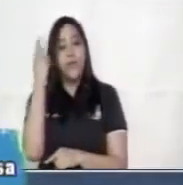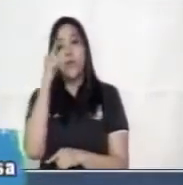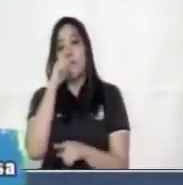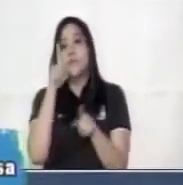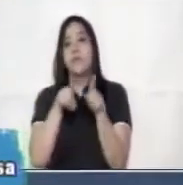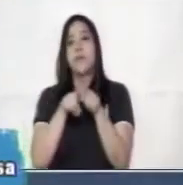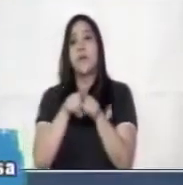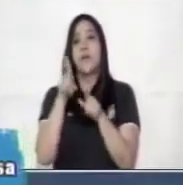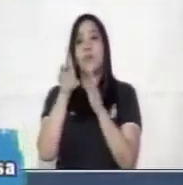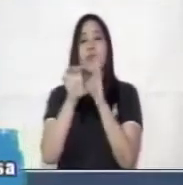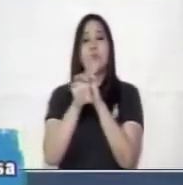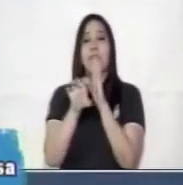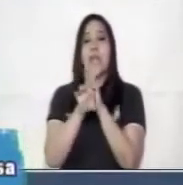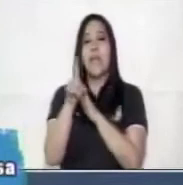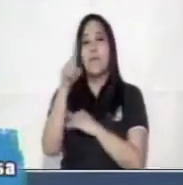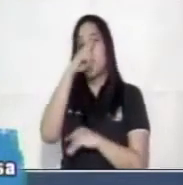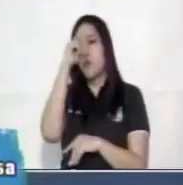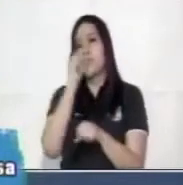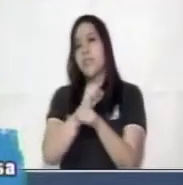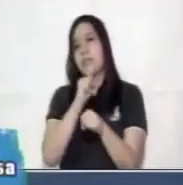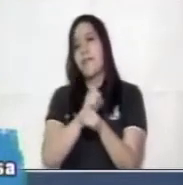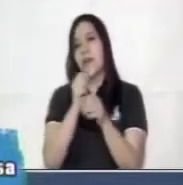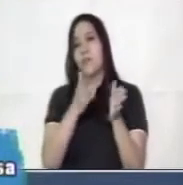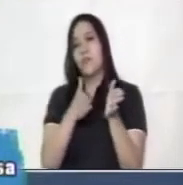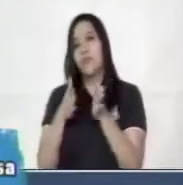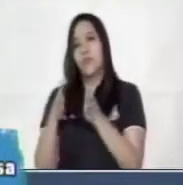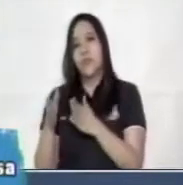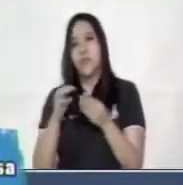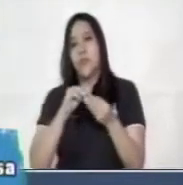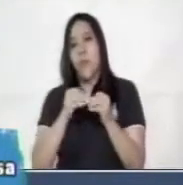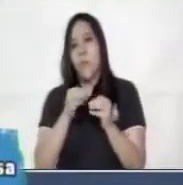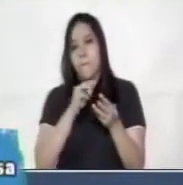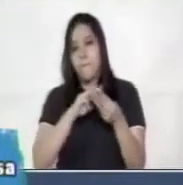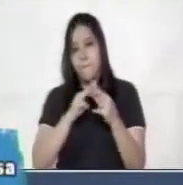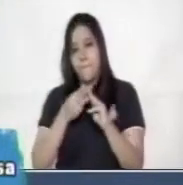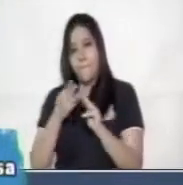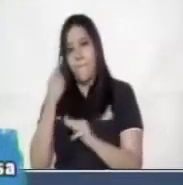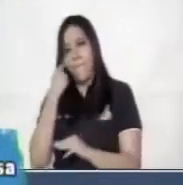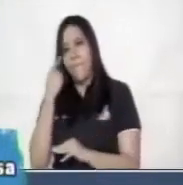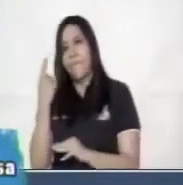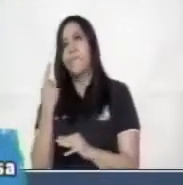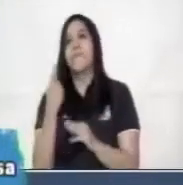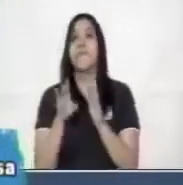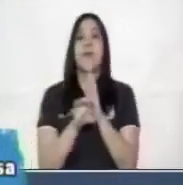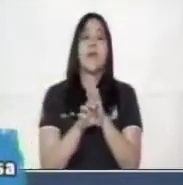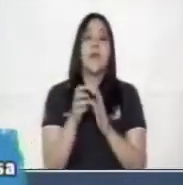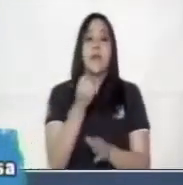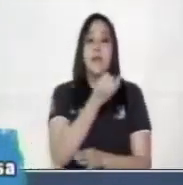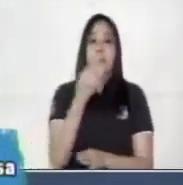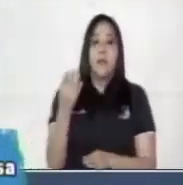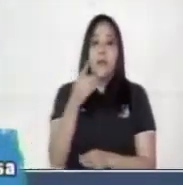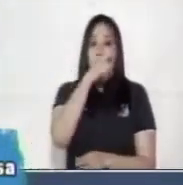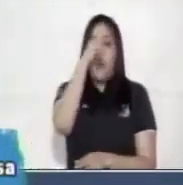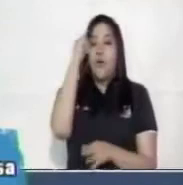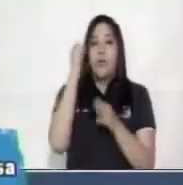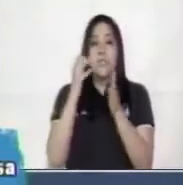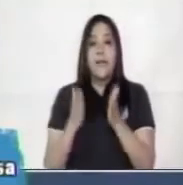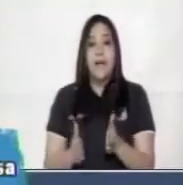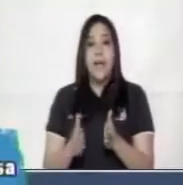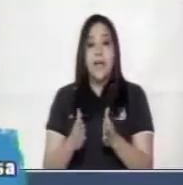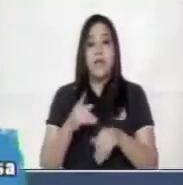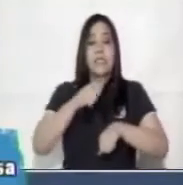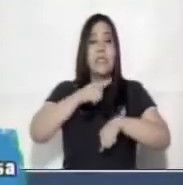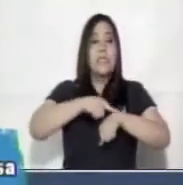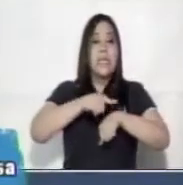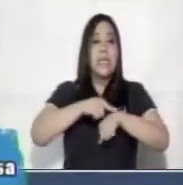algunos ejemplos de lo que trabajamos en proporcionalidad inversa. La cantidad de trabajadores y el tiempo que